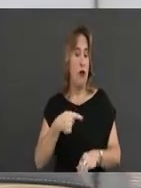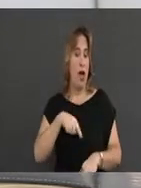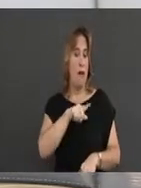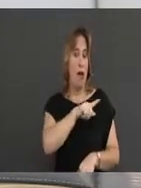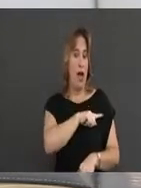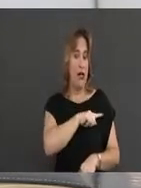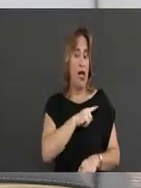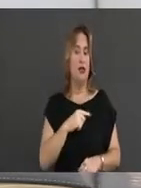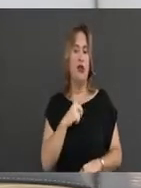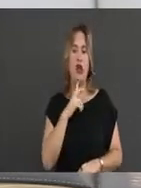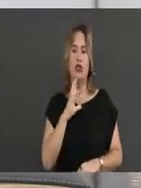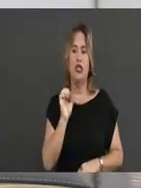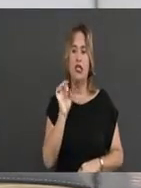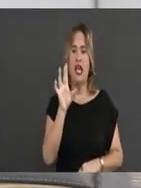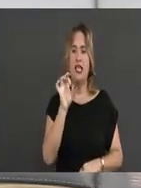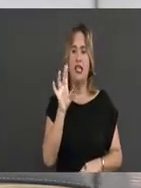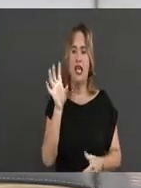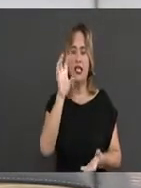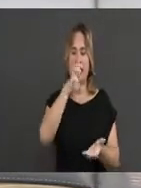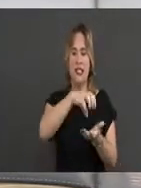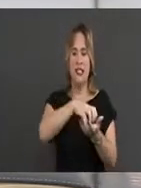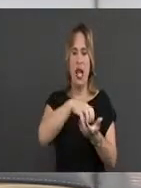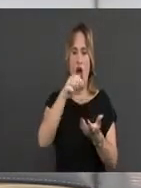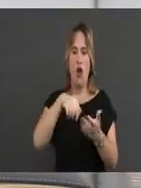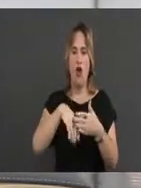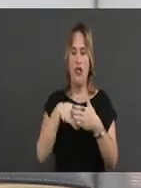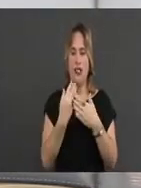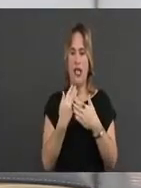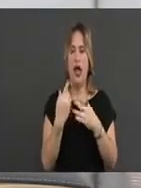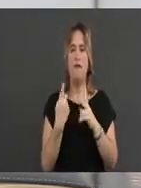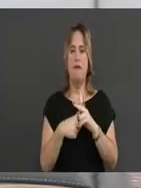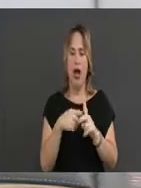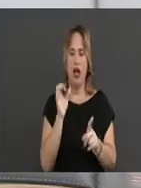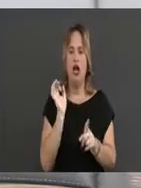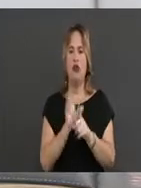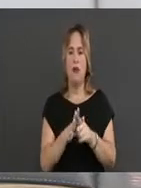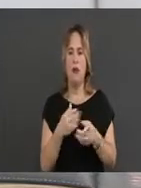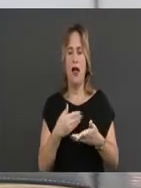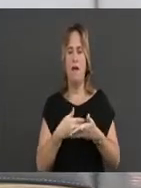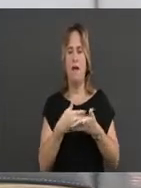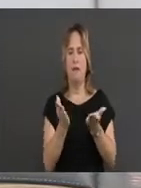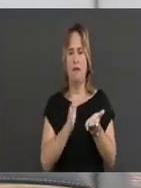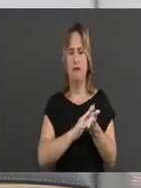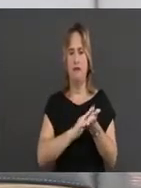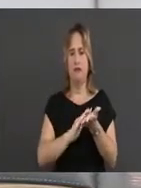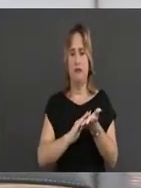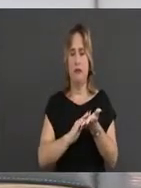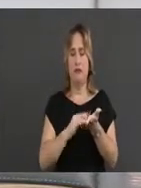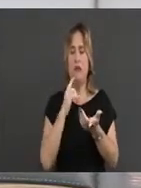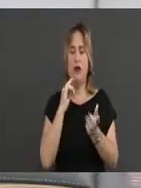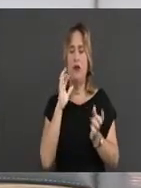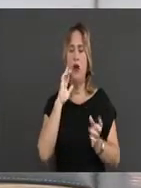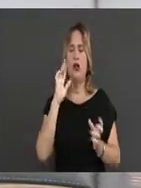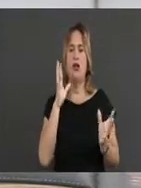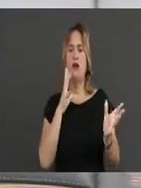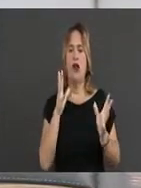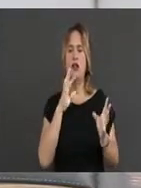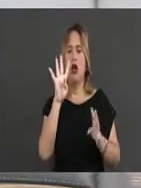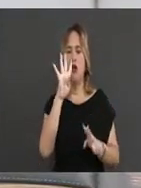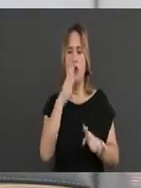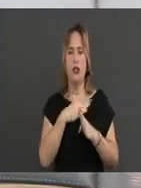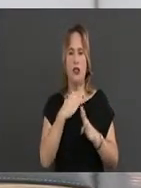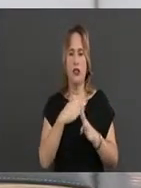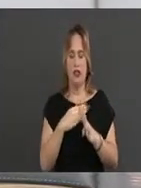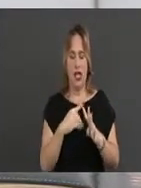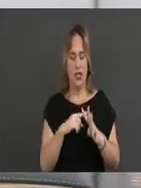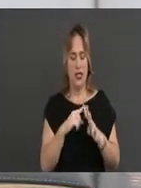programa, 15 unidades hoy de la provincia, en el día de hoy, van a comenzar a prestar este servicio. Vamos a recordarle un poco, 4 en Santiago de